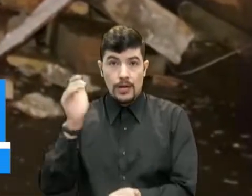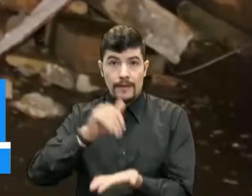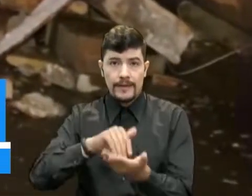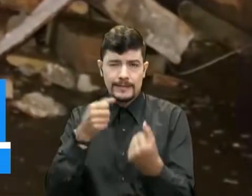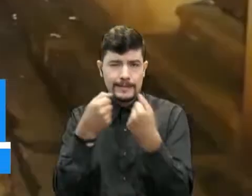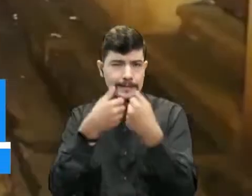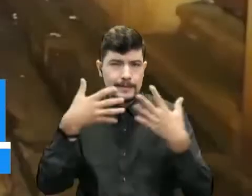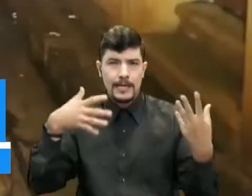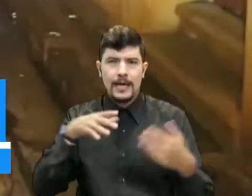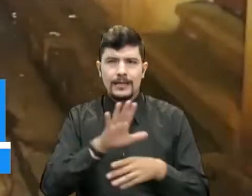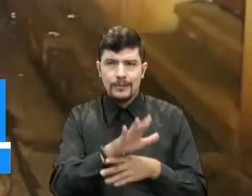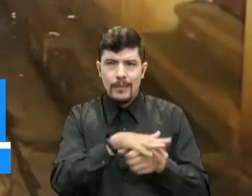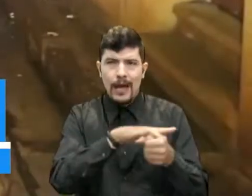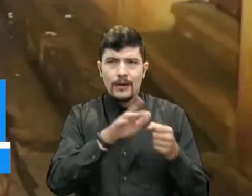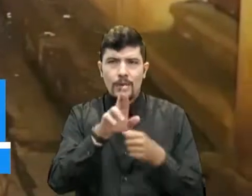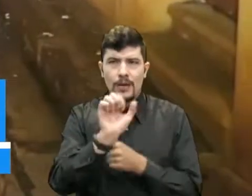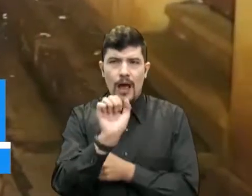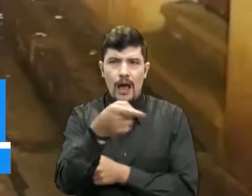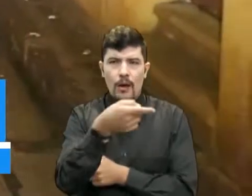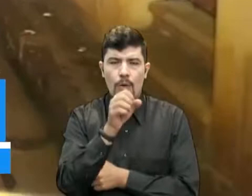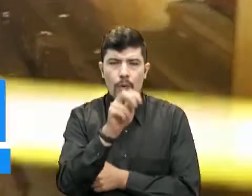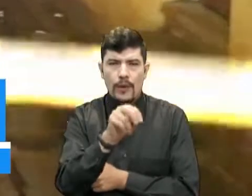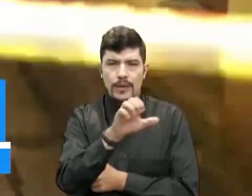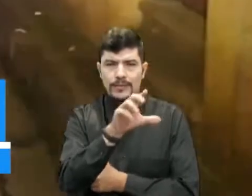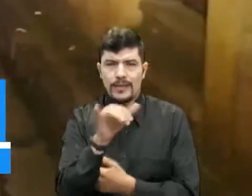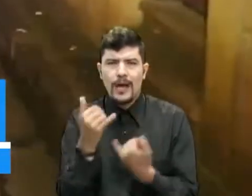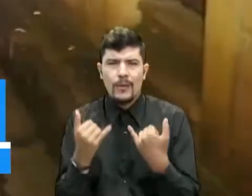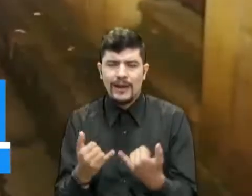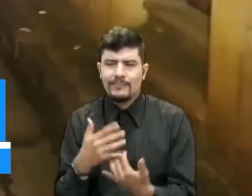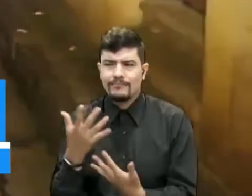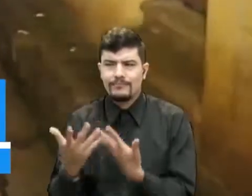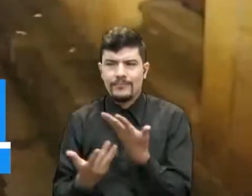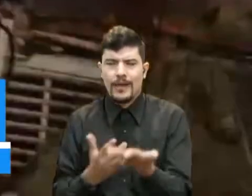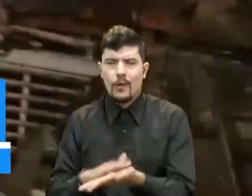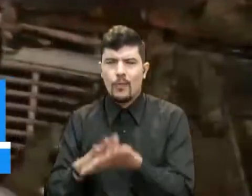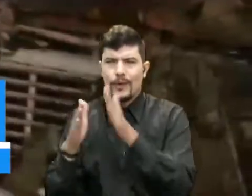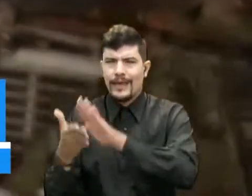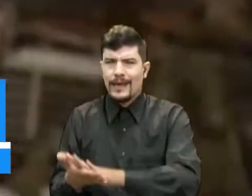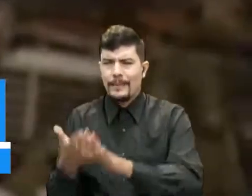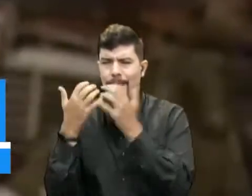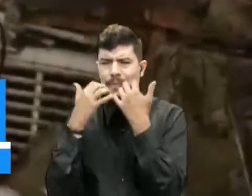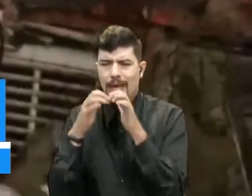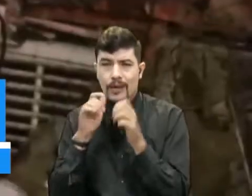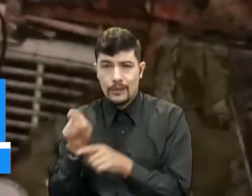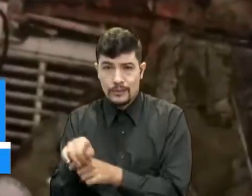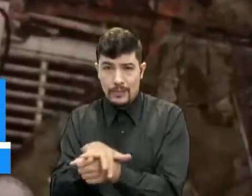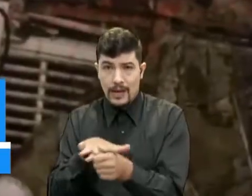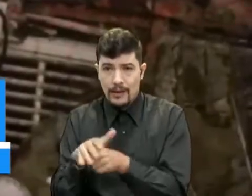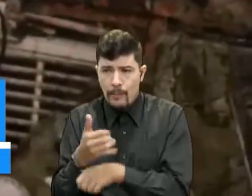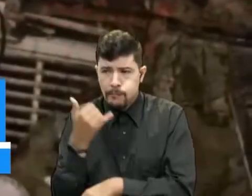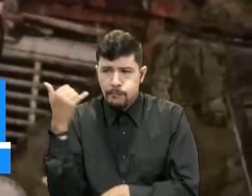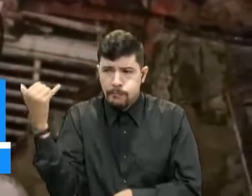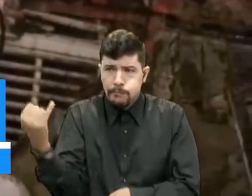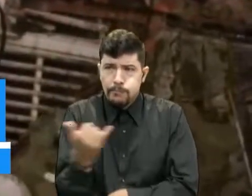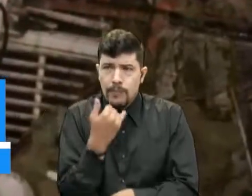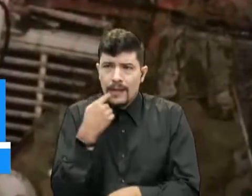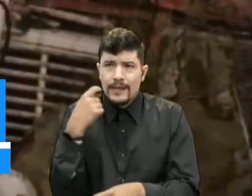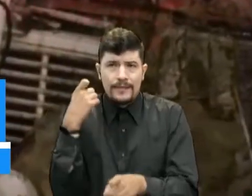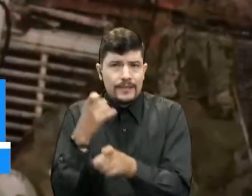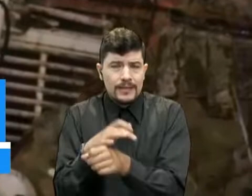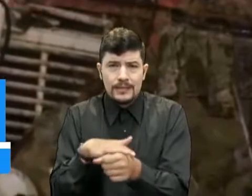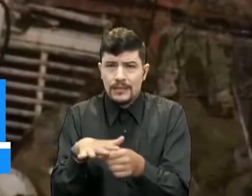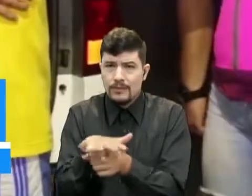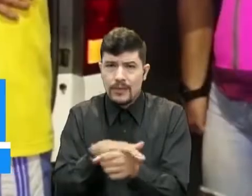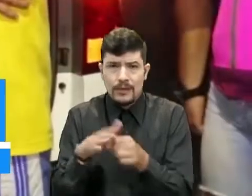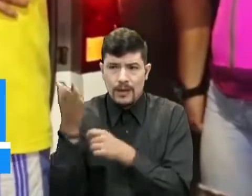del Ragonés y de San Gil deja la incertidumbre y el continuo temor de los habitantes del barrio ante los constantes siniestros viales que a lo